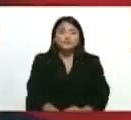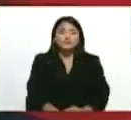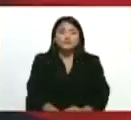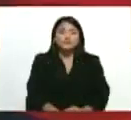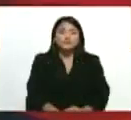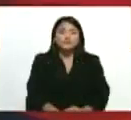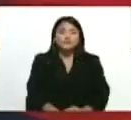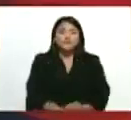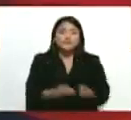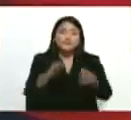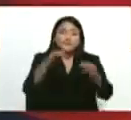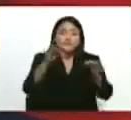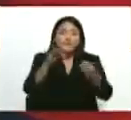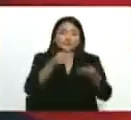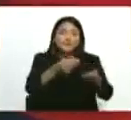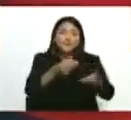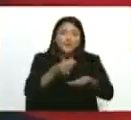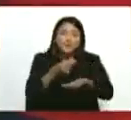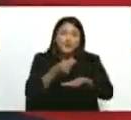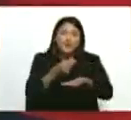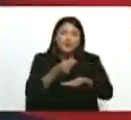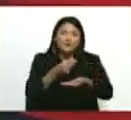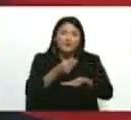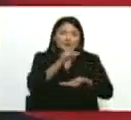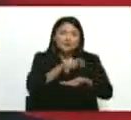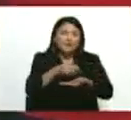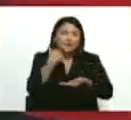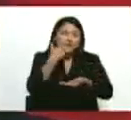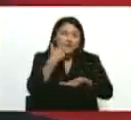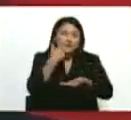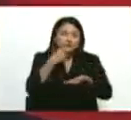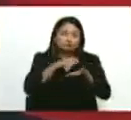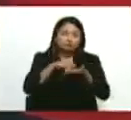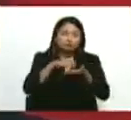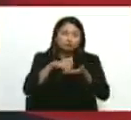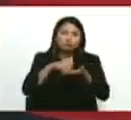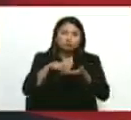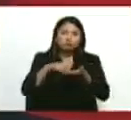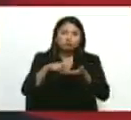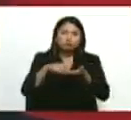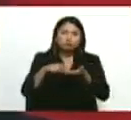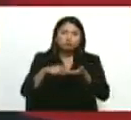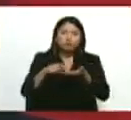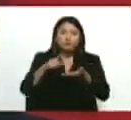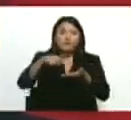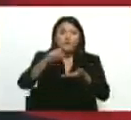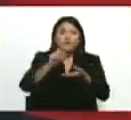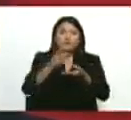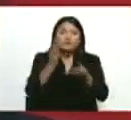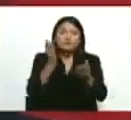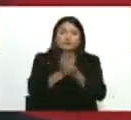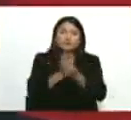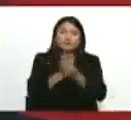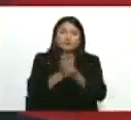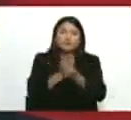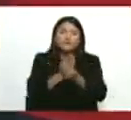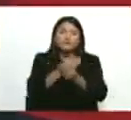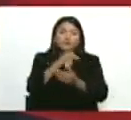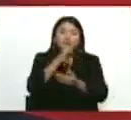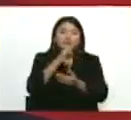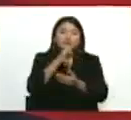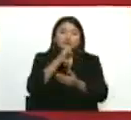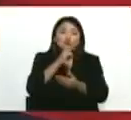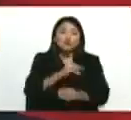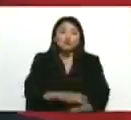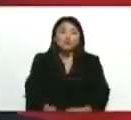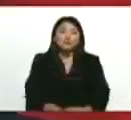un papelito, mira, un caso de enfermedad. Ustedes deben cargar para arriba y para abajo esa información. Y a quien